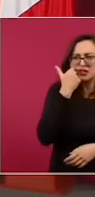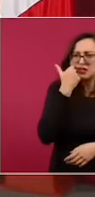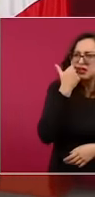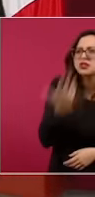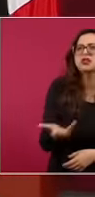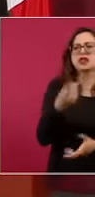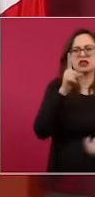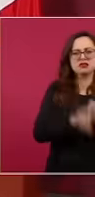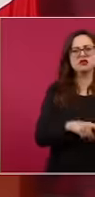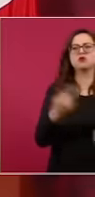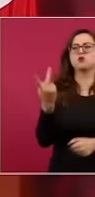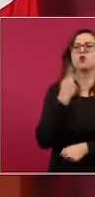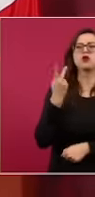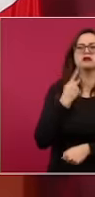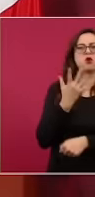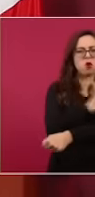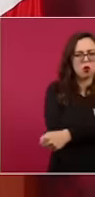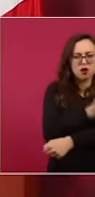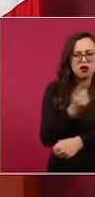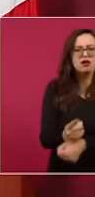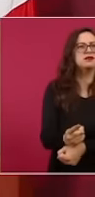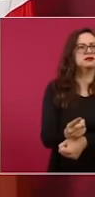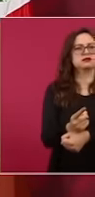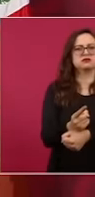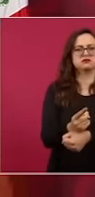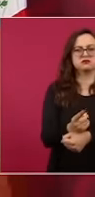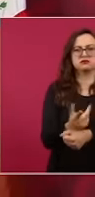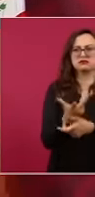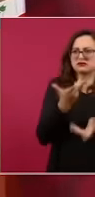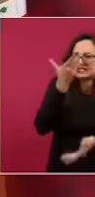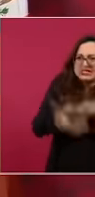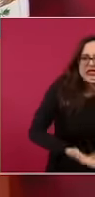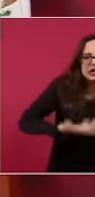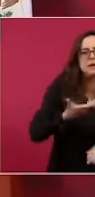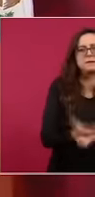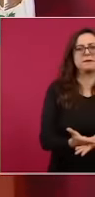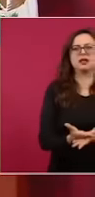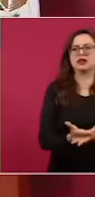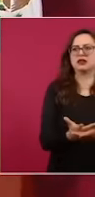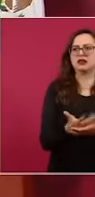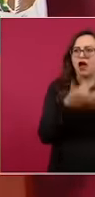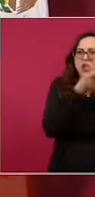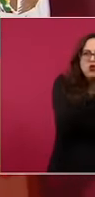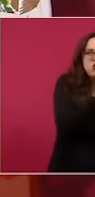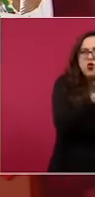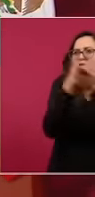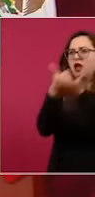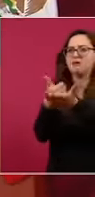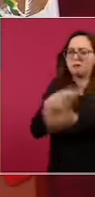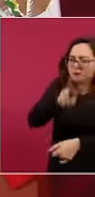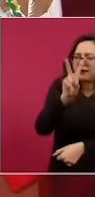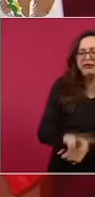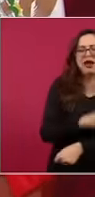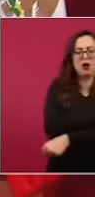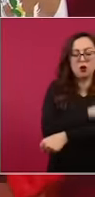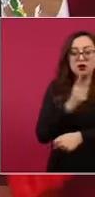porque sinceramente desean servir a los demás